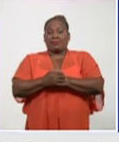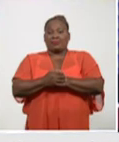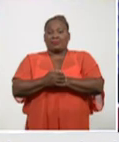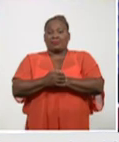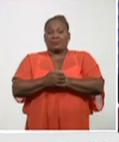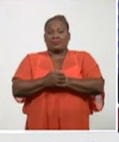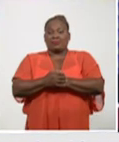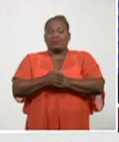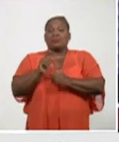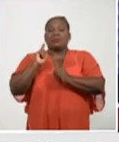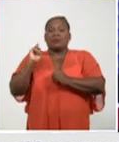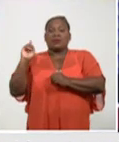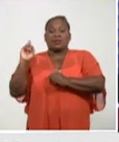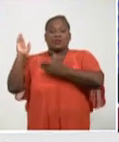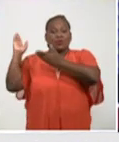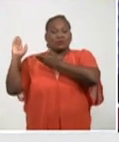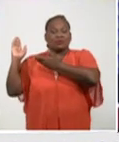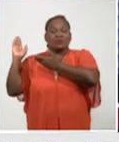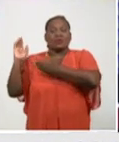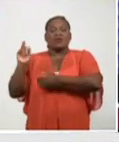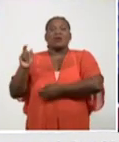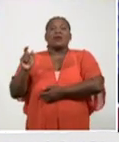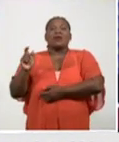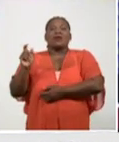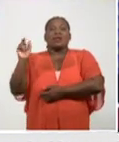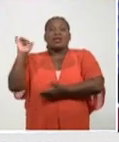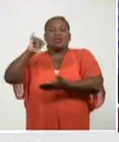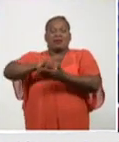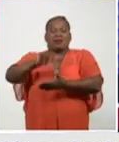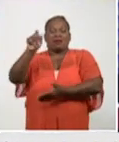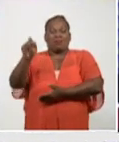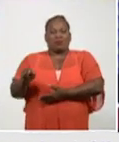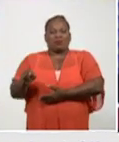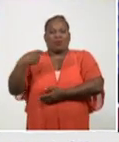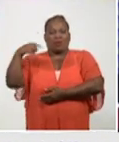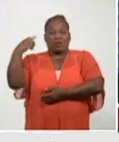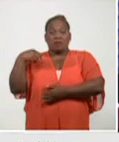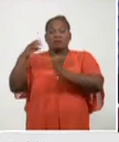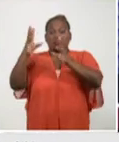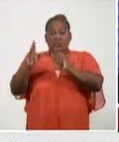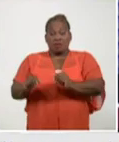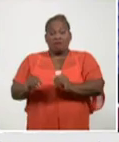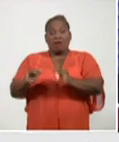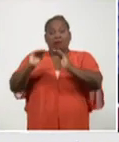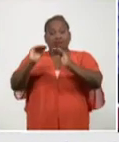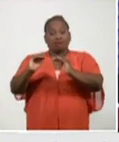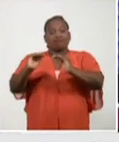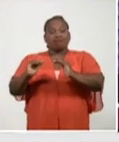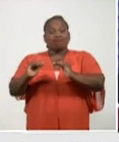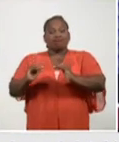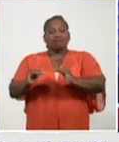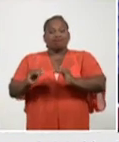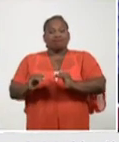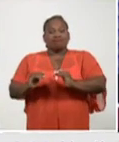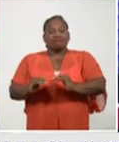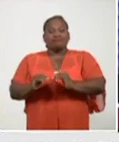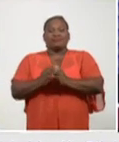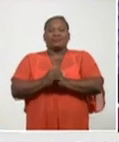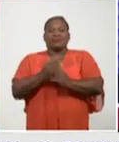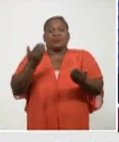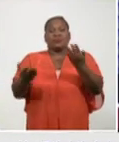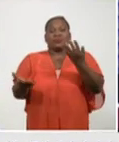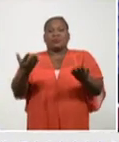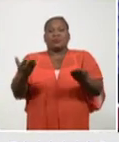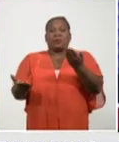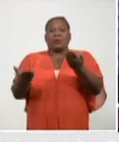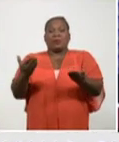casos importados que tuvimos en el día de ayer. Como ven, una cifra que va disminuyendo en relación con el número